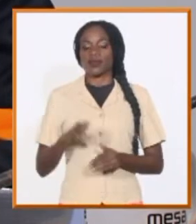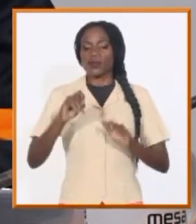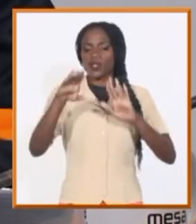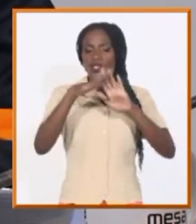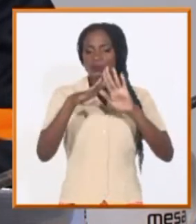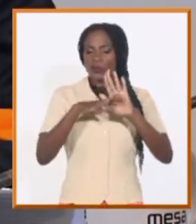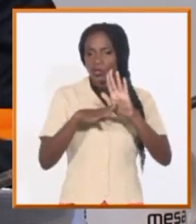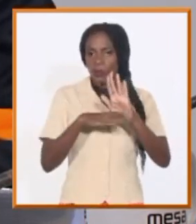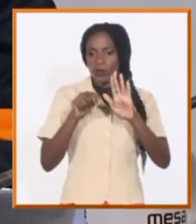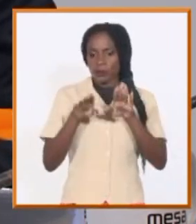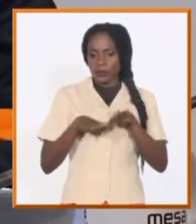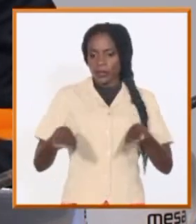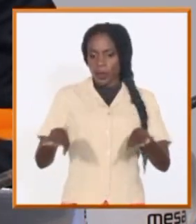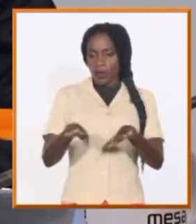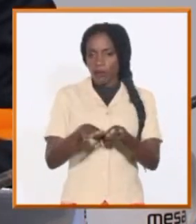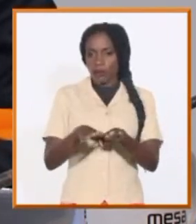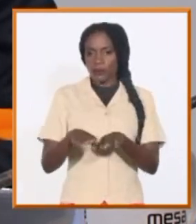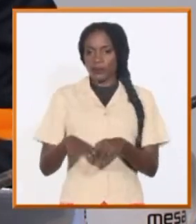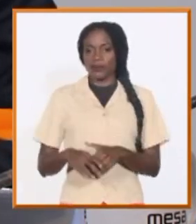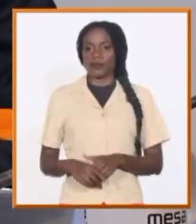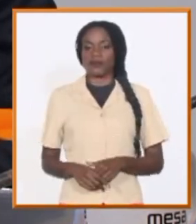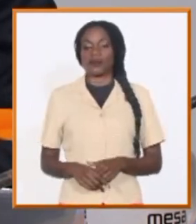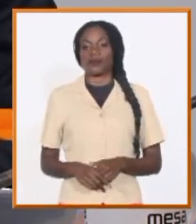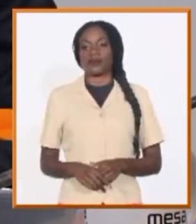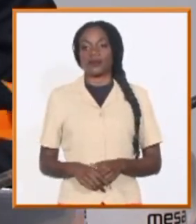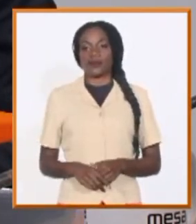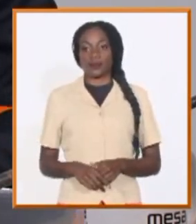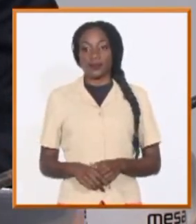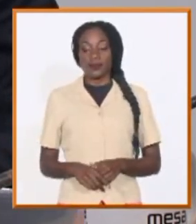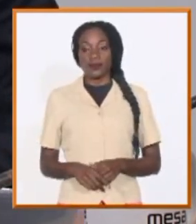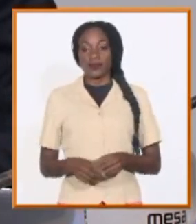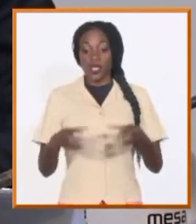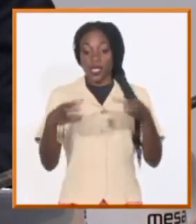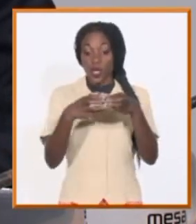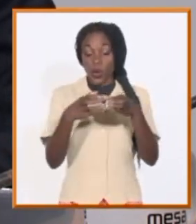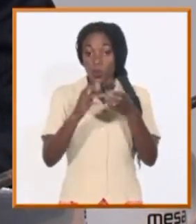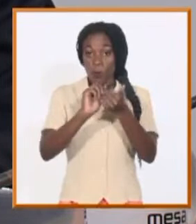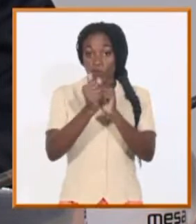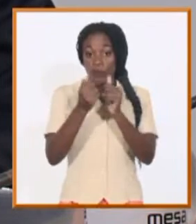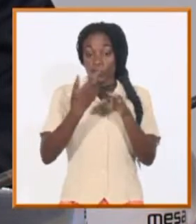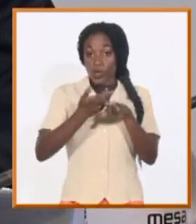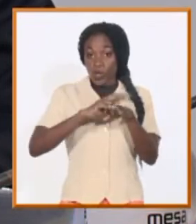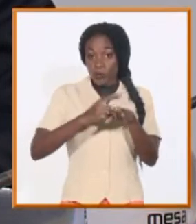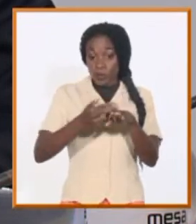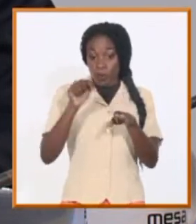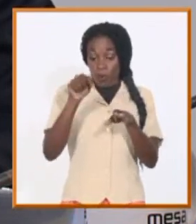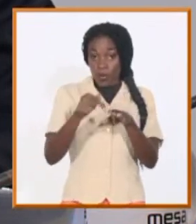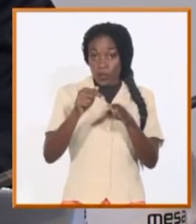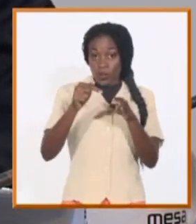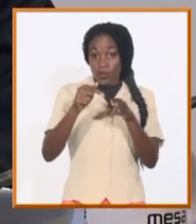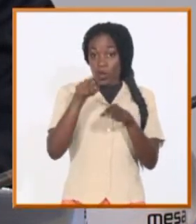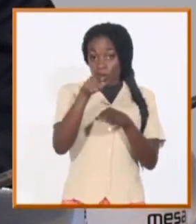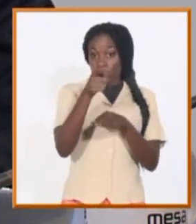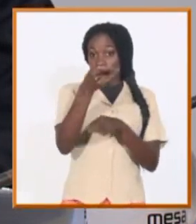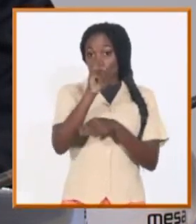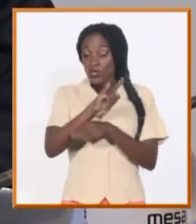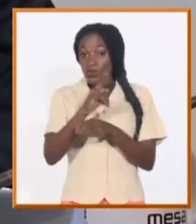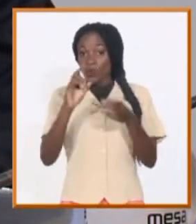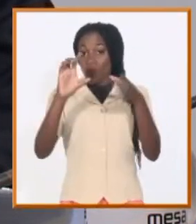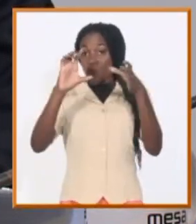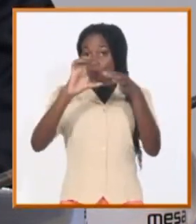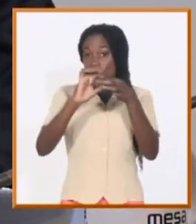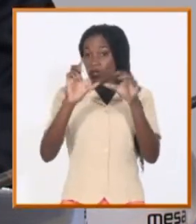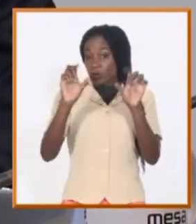Mesa Redonda. Bueno, la delegación cubana que nos representó en estos 19º